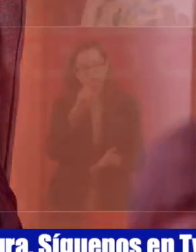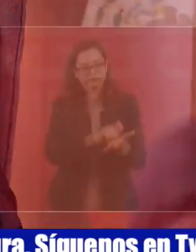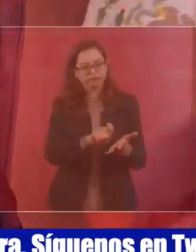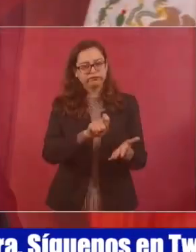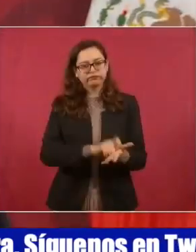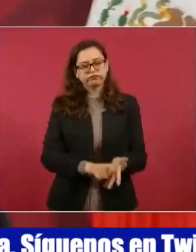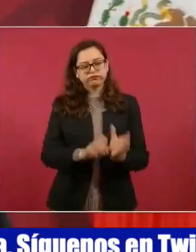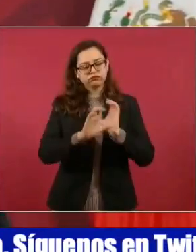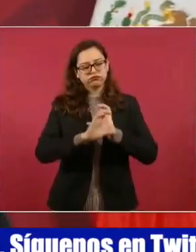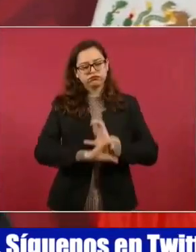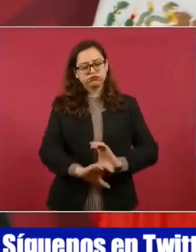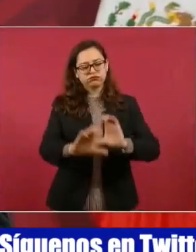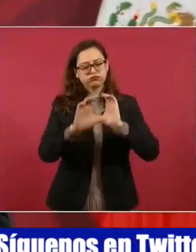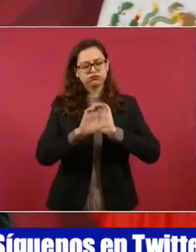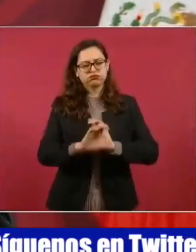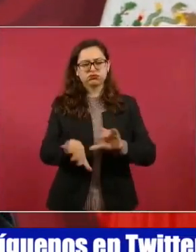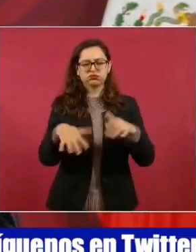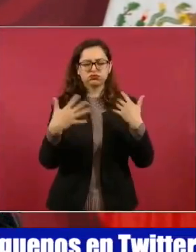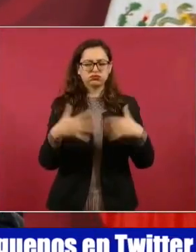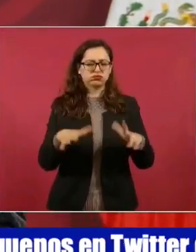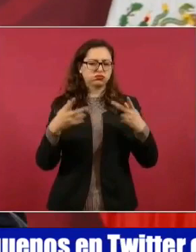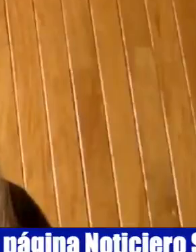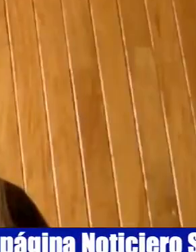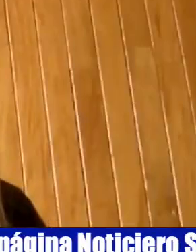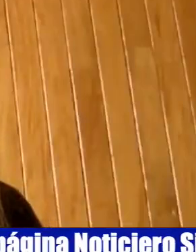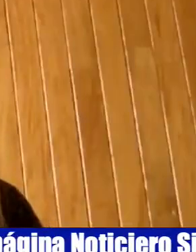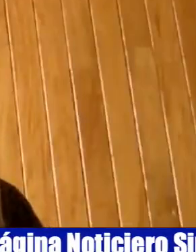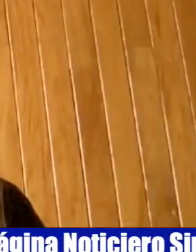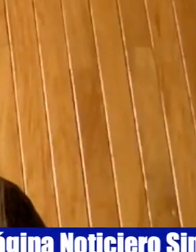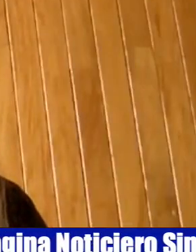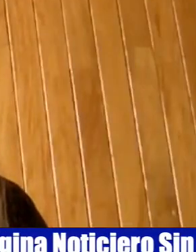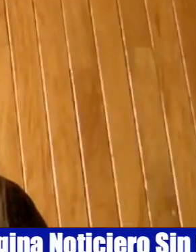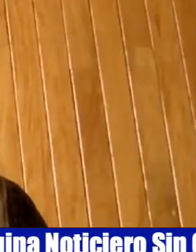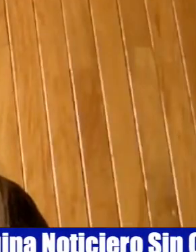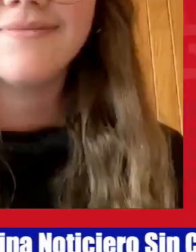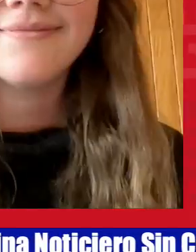tres pies al gato porque pues no lo van a encontrar. Oye, nada más para...